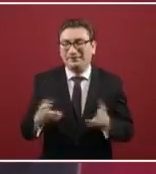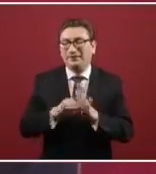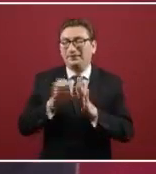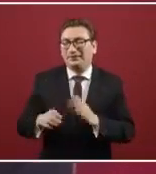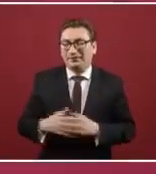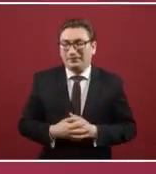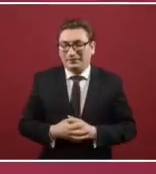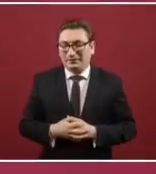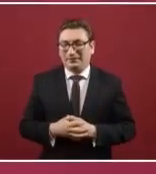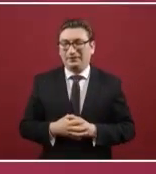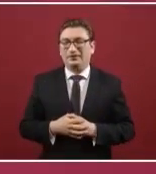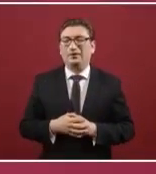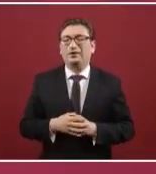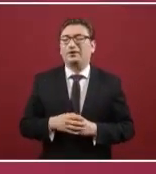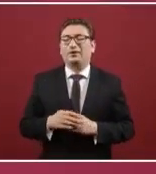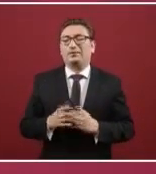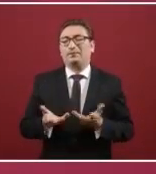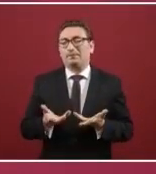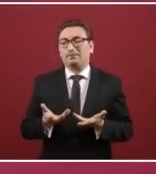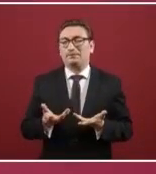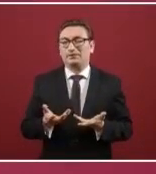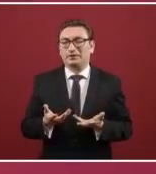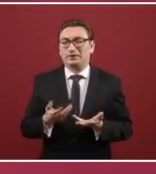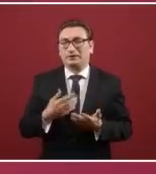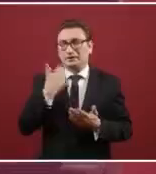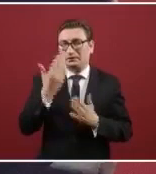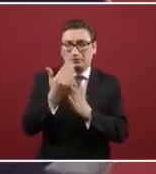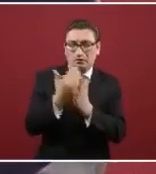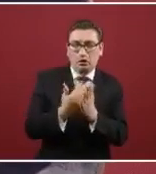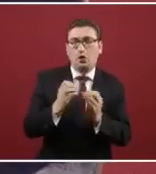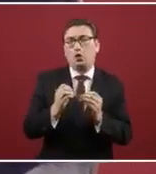baje o que vamos a mantener